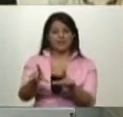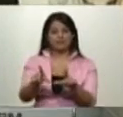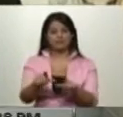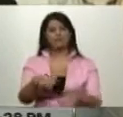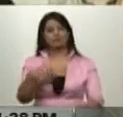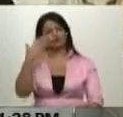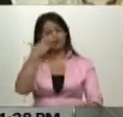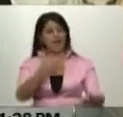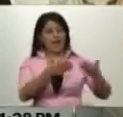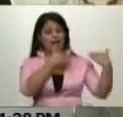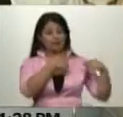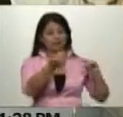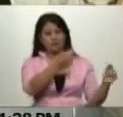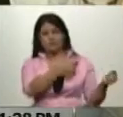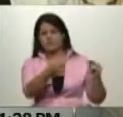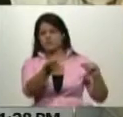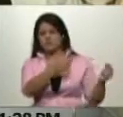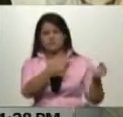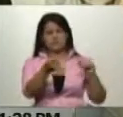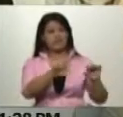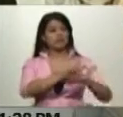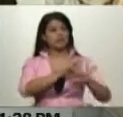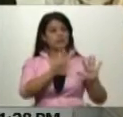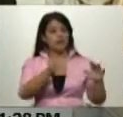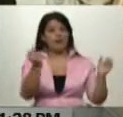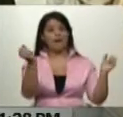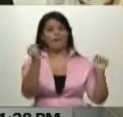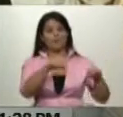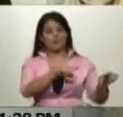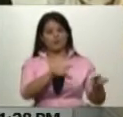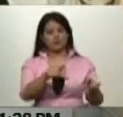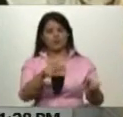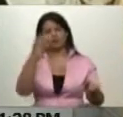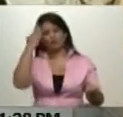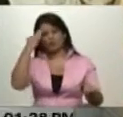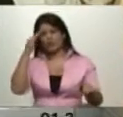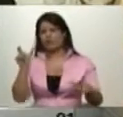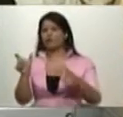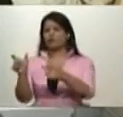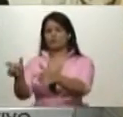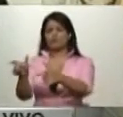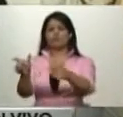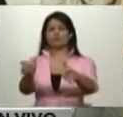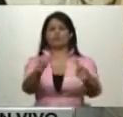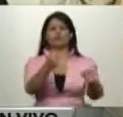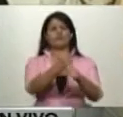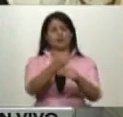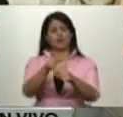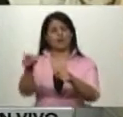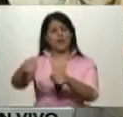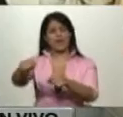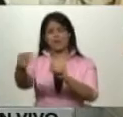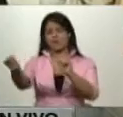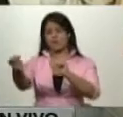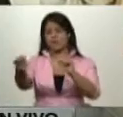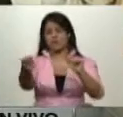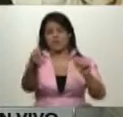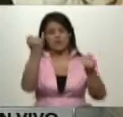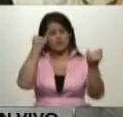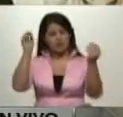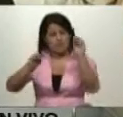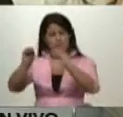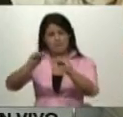ampliamente entre todos los sectores del país, sobre todo los trabajadores y las trabajadoras del campo, nuestros